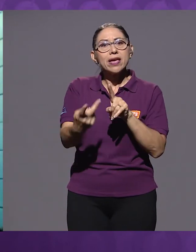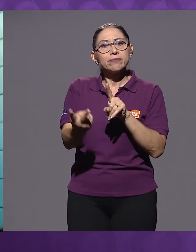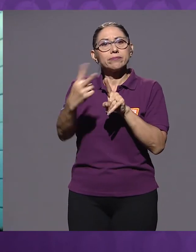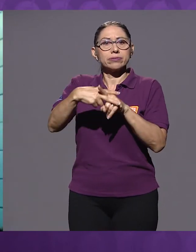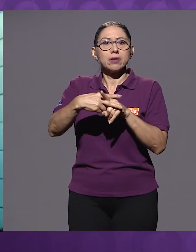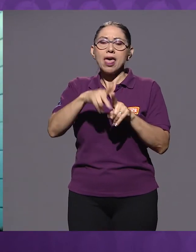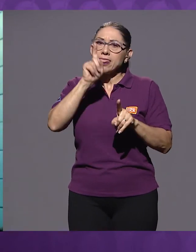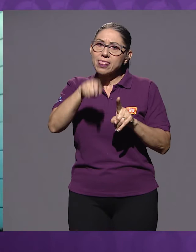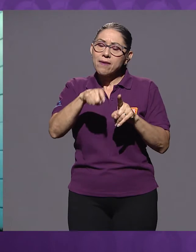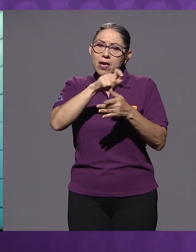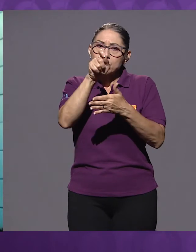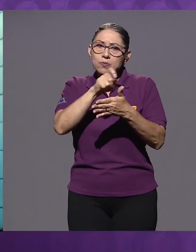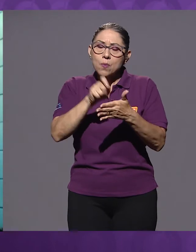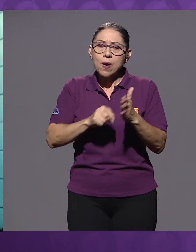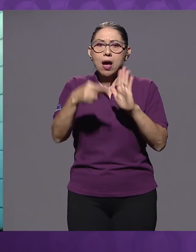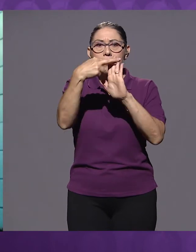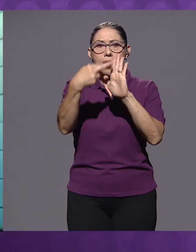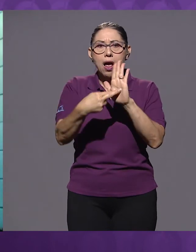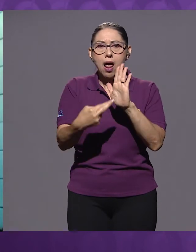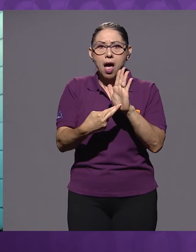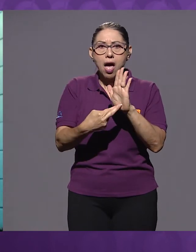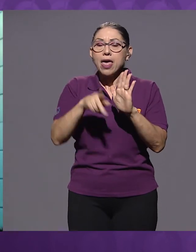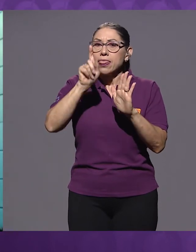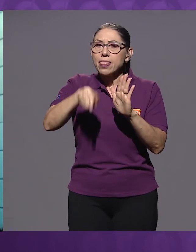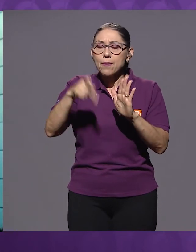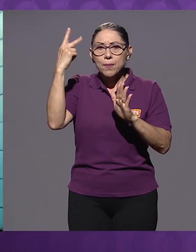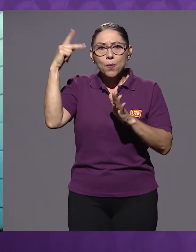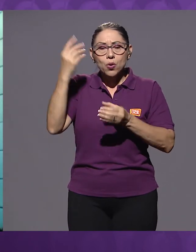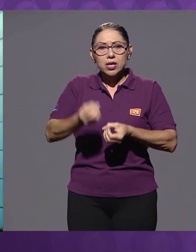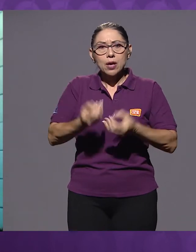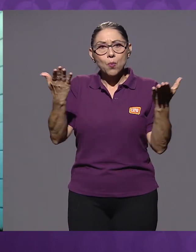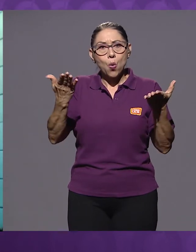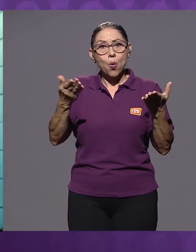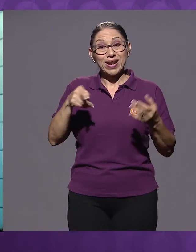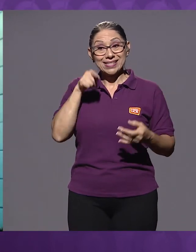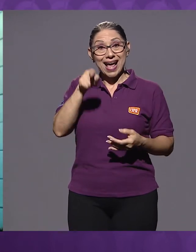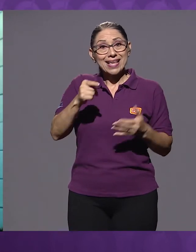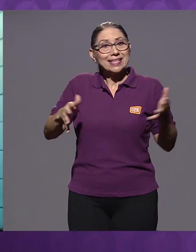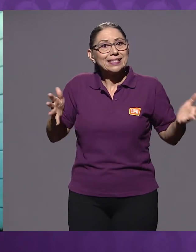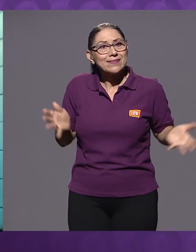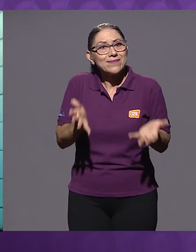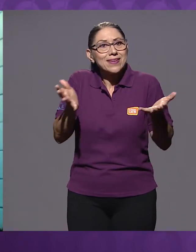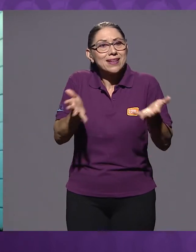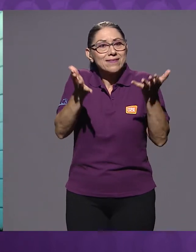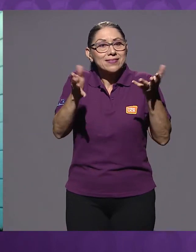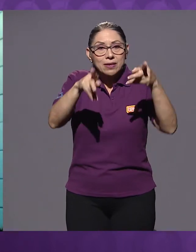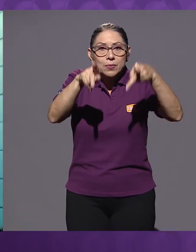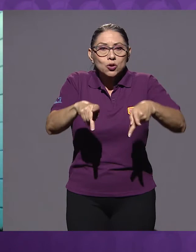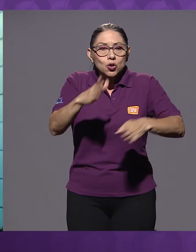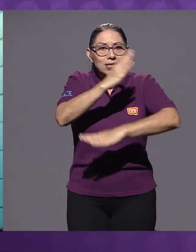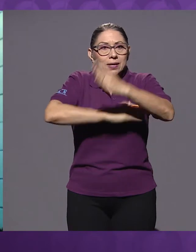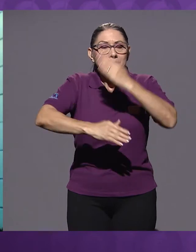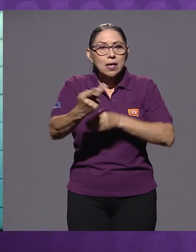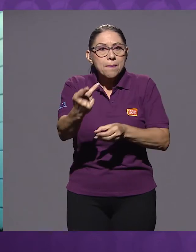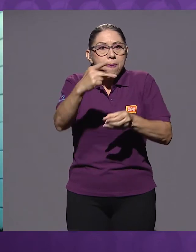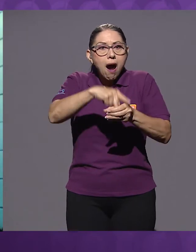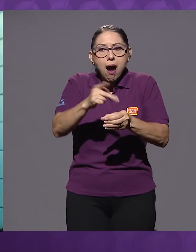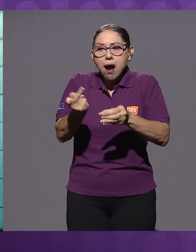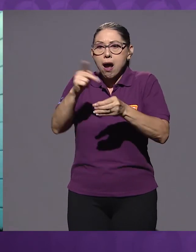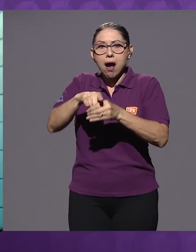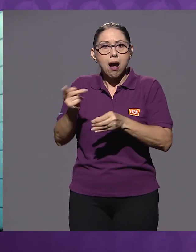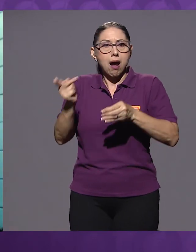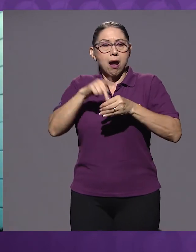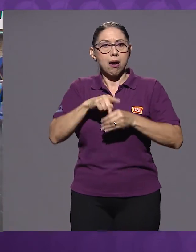los reglamentos, tenemos que tener políticas públicas en donde se incentive que la participación de la población con discapacidad sea cada